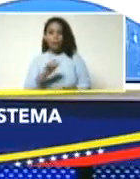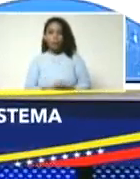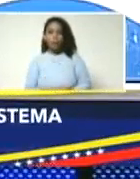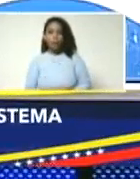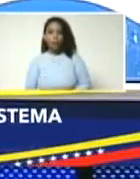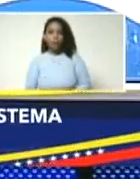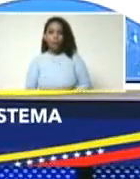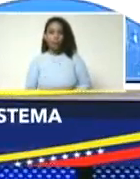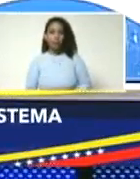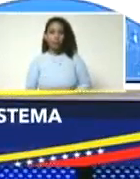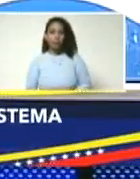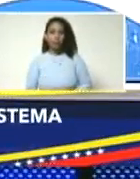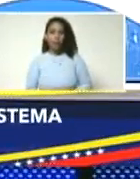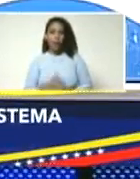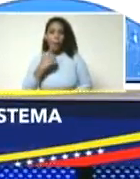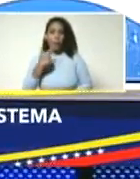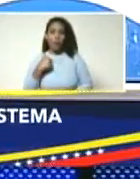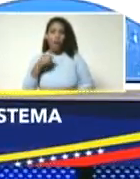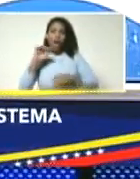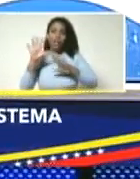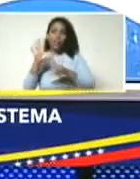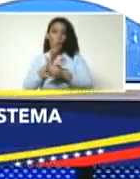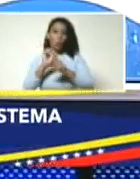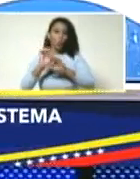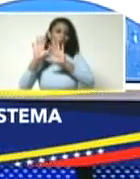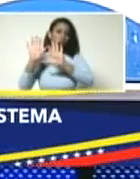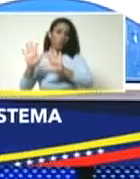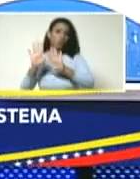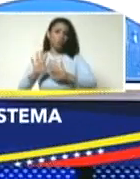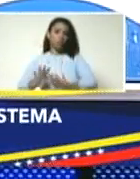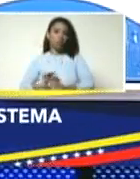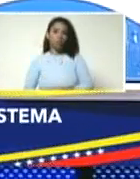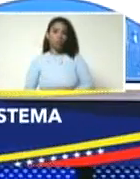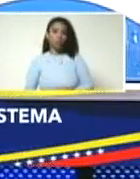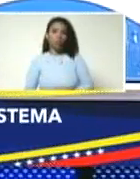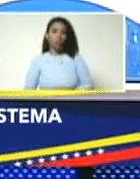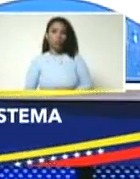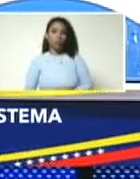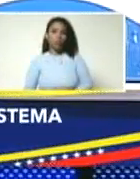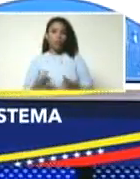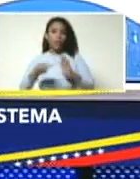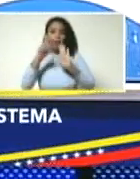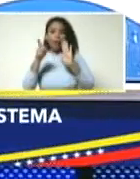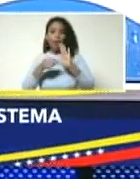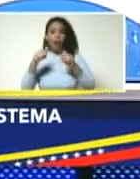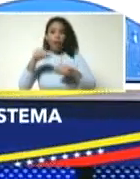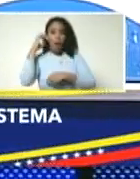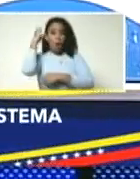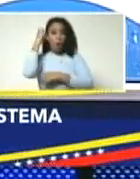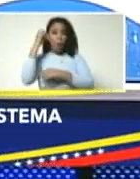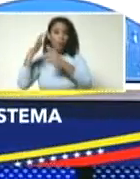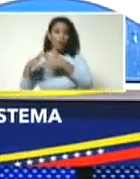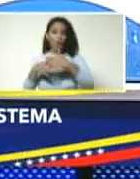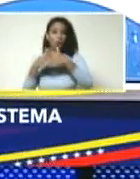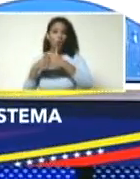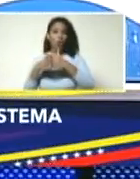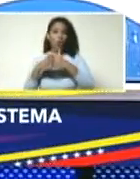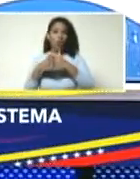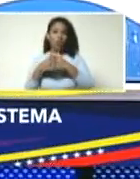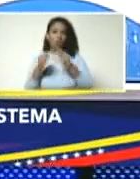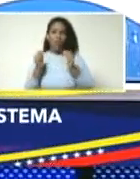Y me dijo, no, es que así es aquí. Y en general en Europa y en Estados Unidos, la